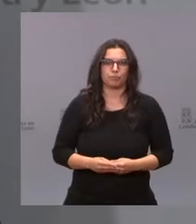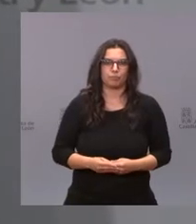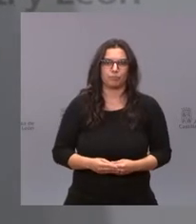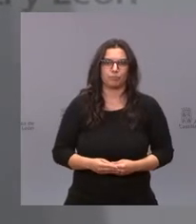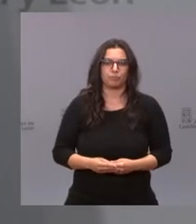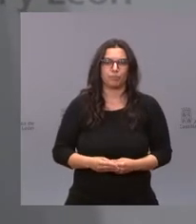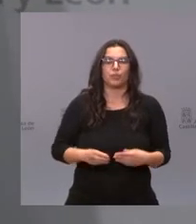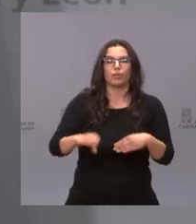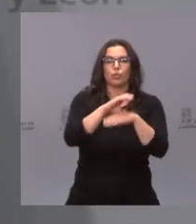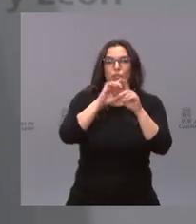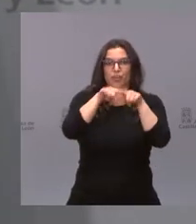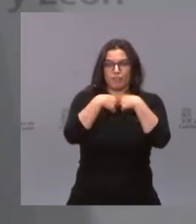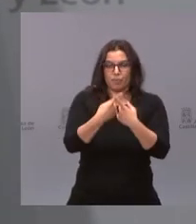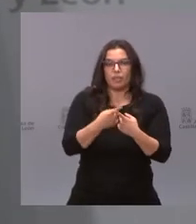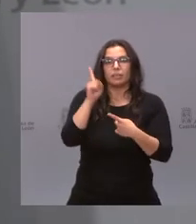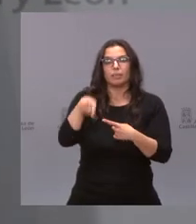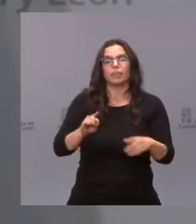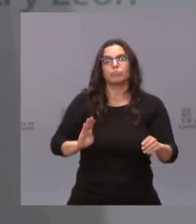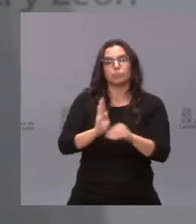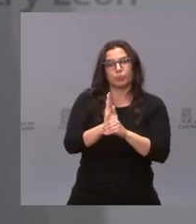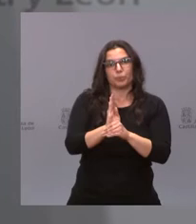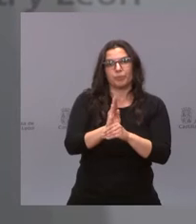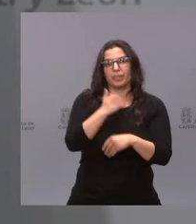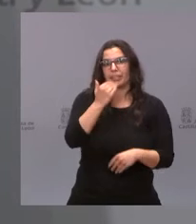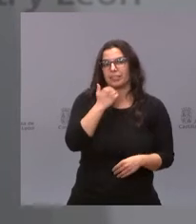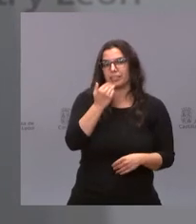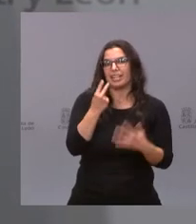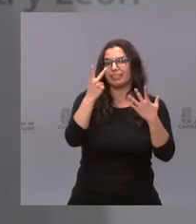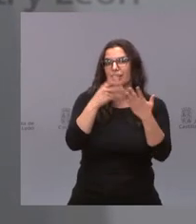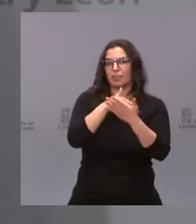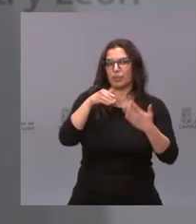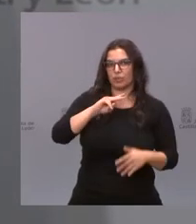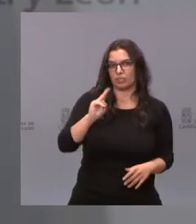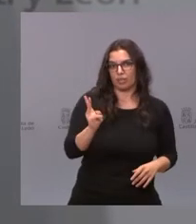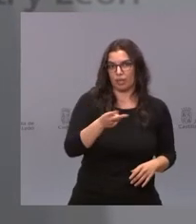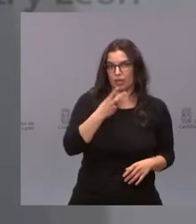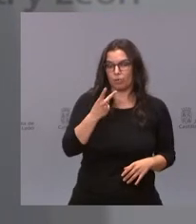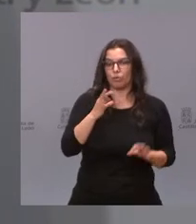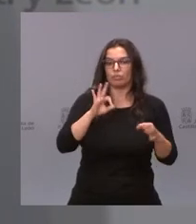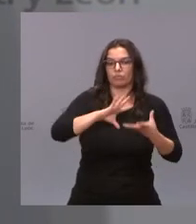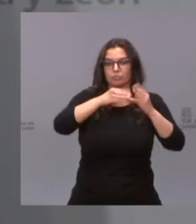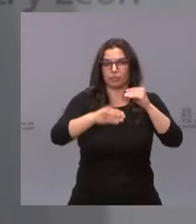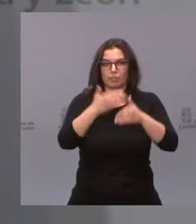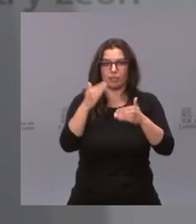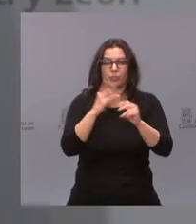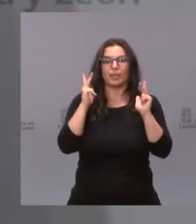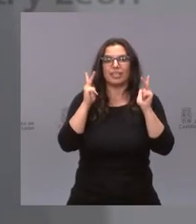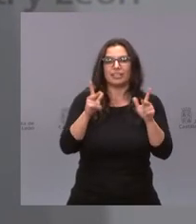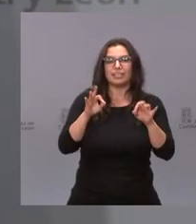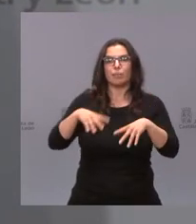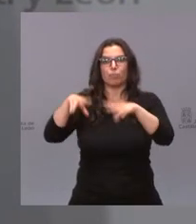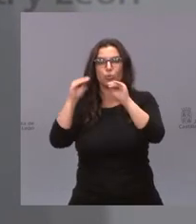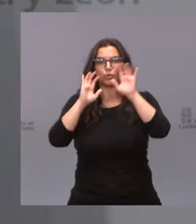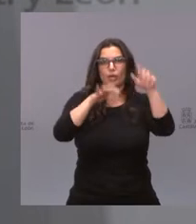La Consejería de Familia invierte también casi 7 millones de euros en la modernización de residencias en Burgos,